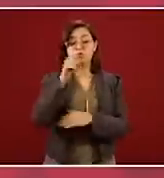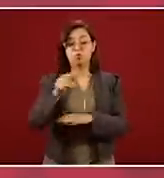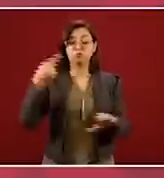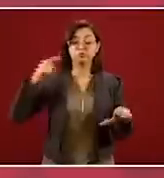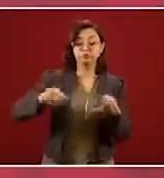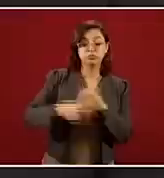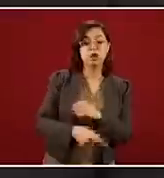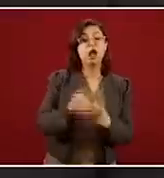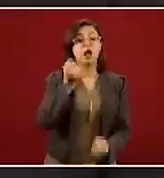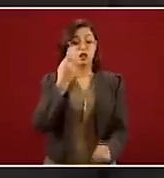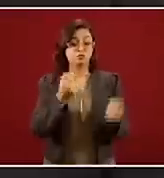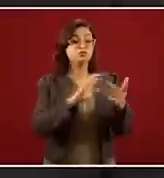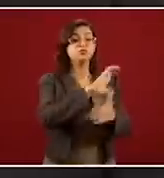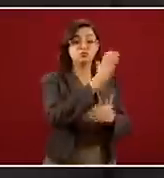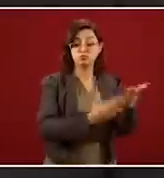110.